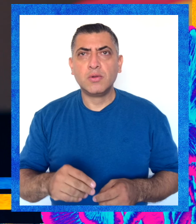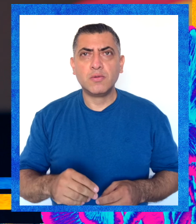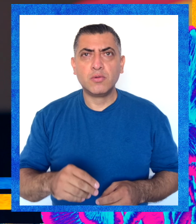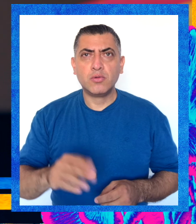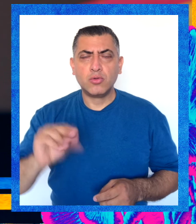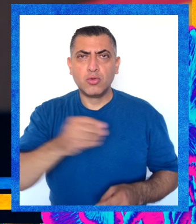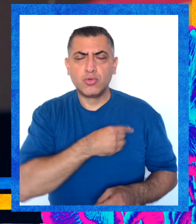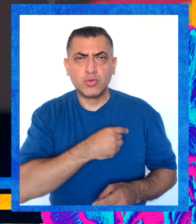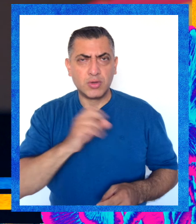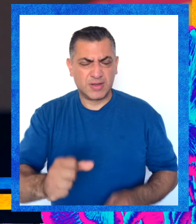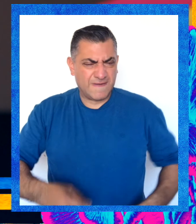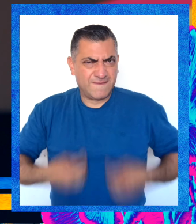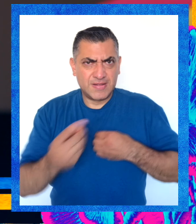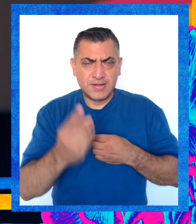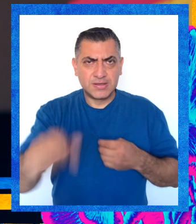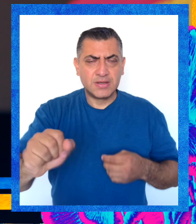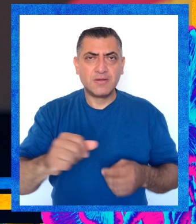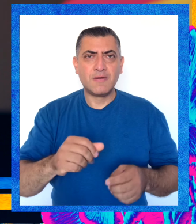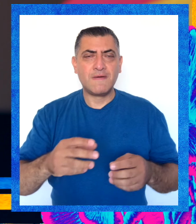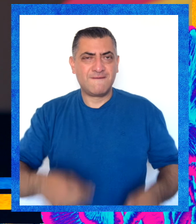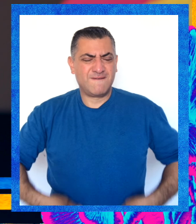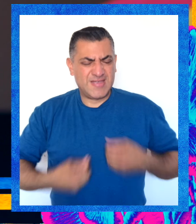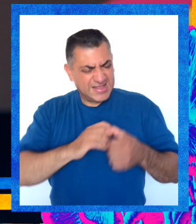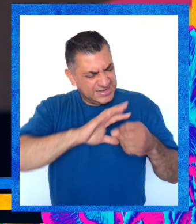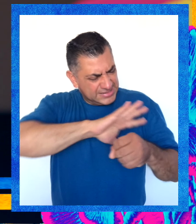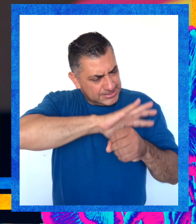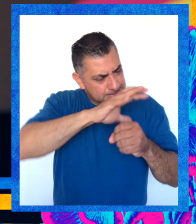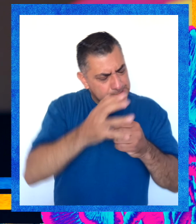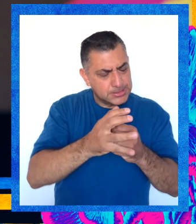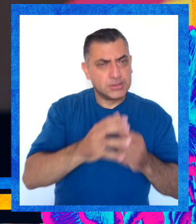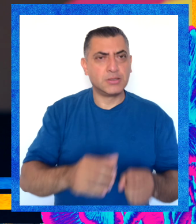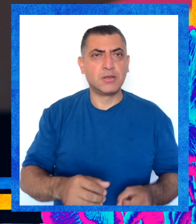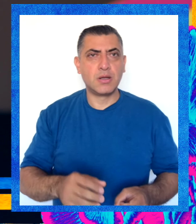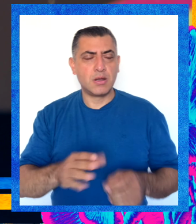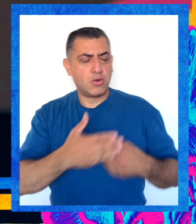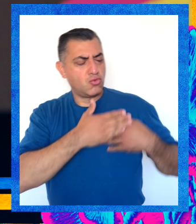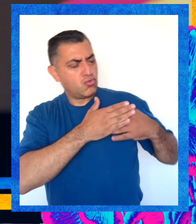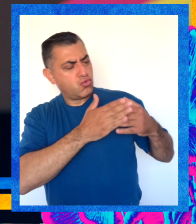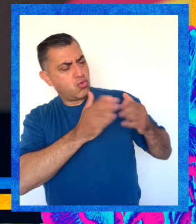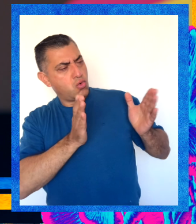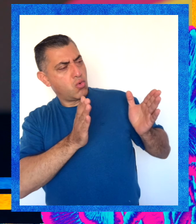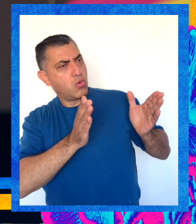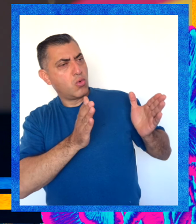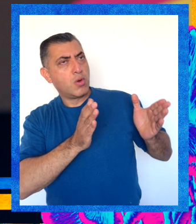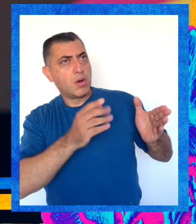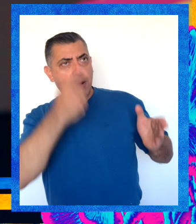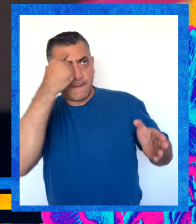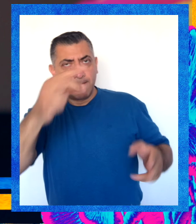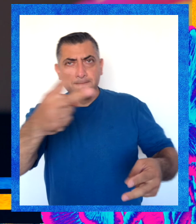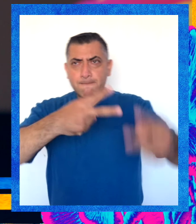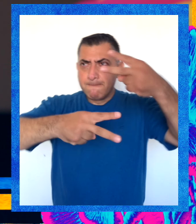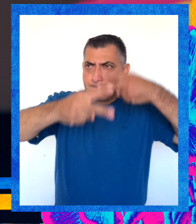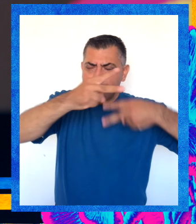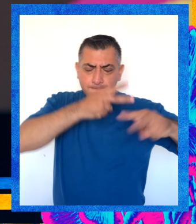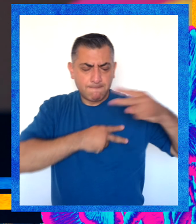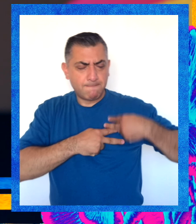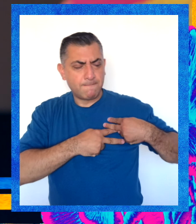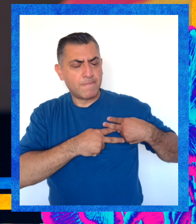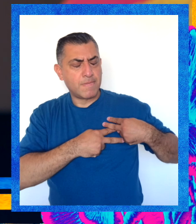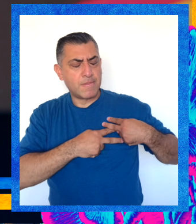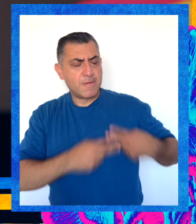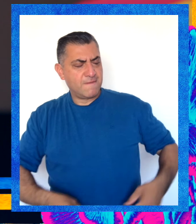no solamente me va a dar vida eterna sino vida en abundancia por eso hoy te abro mi corazón jesus para que vengas y hagas